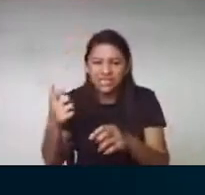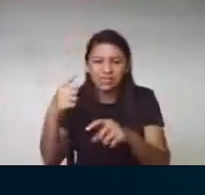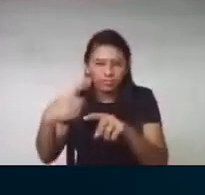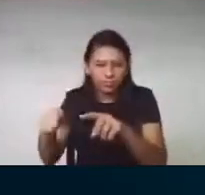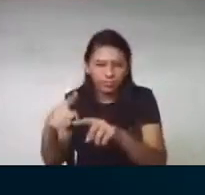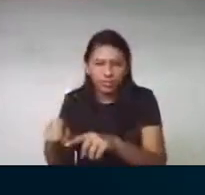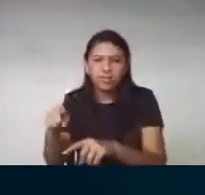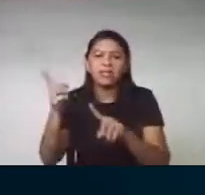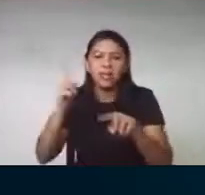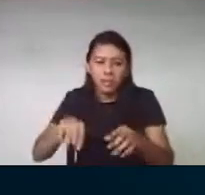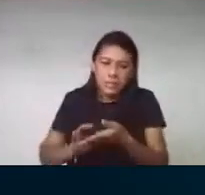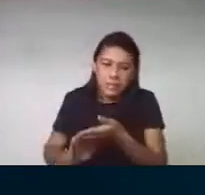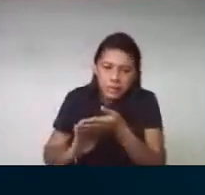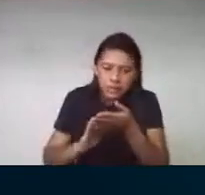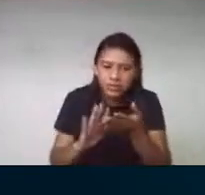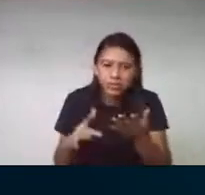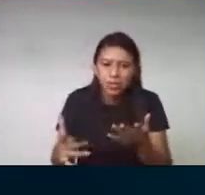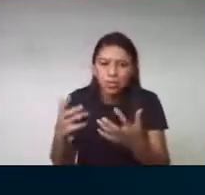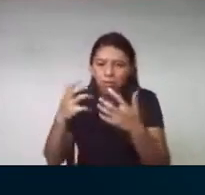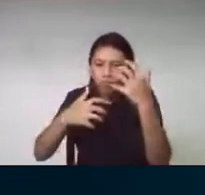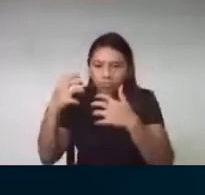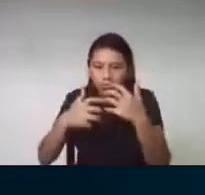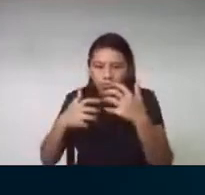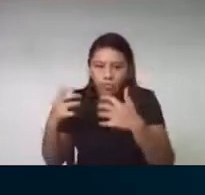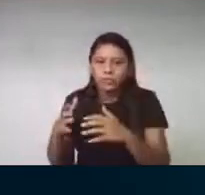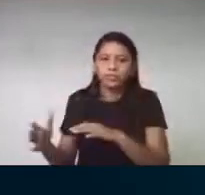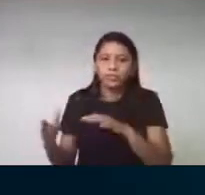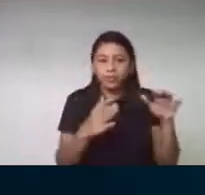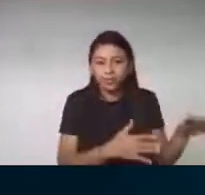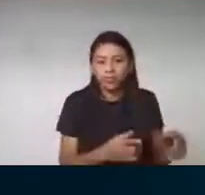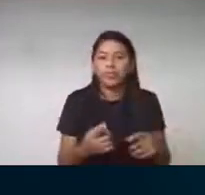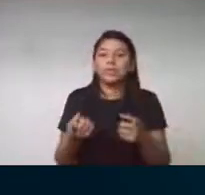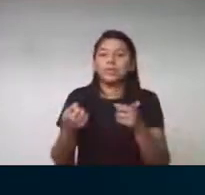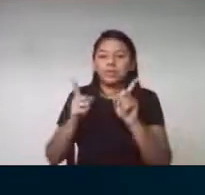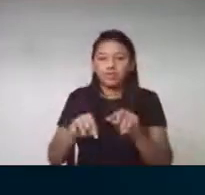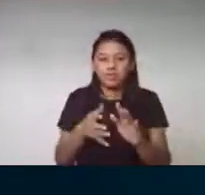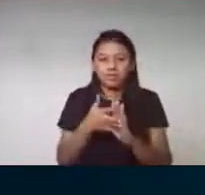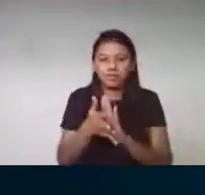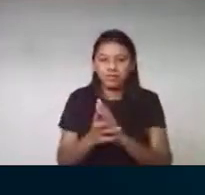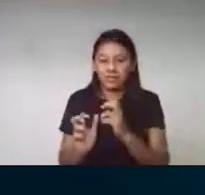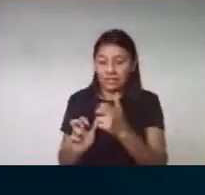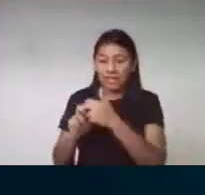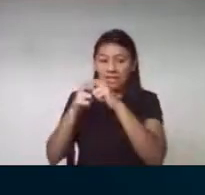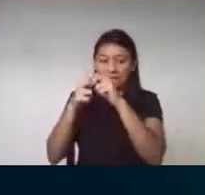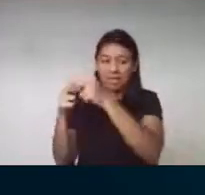flujo. También todo el tema relacionado sobre transferencia de energía.